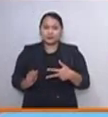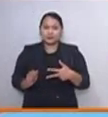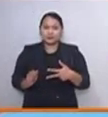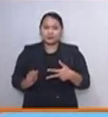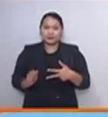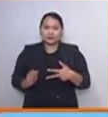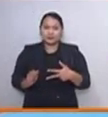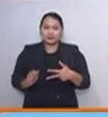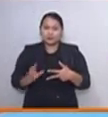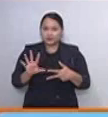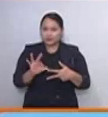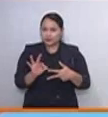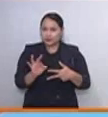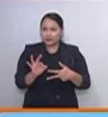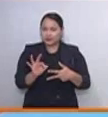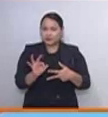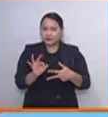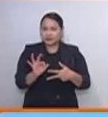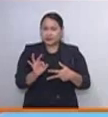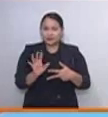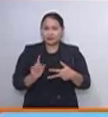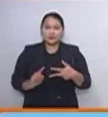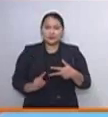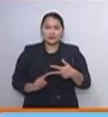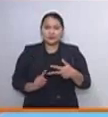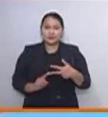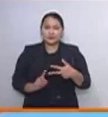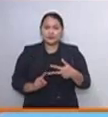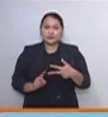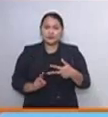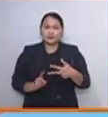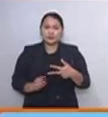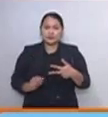Este es el 19, tercer número ganador.